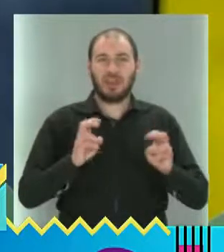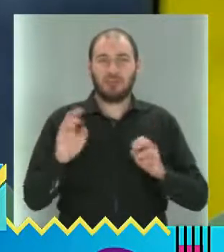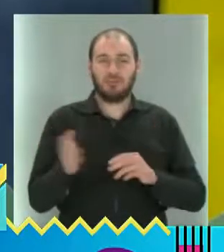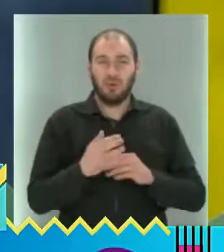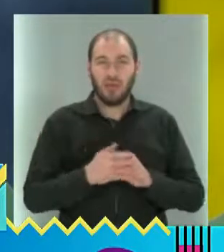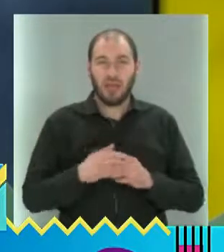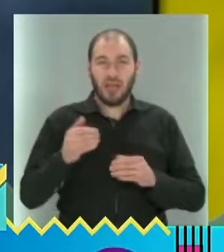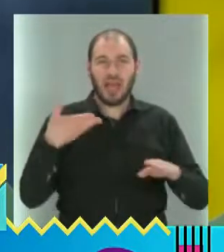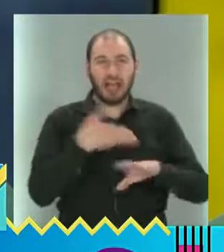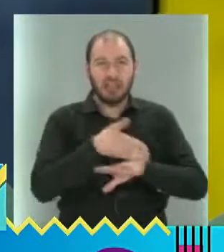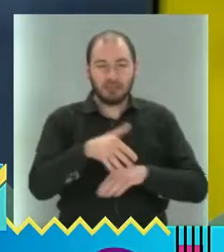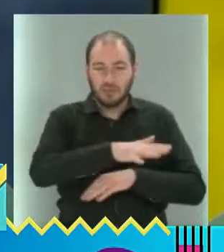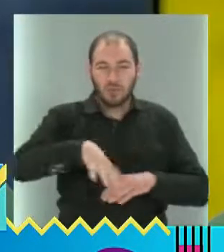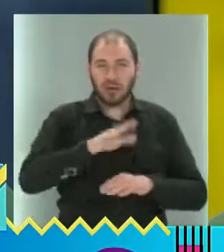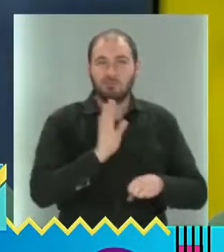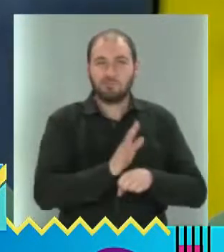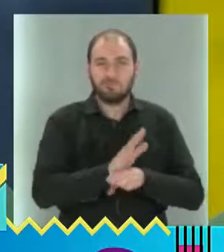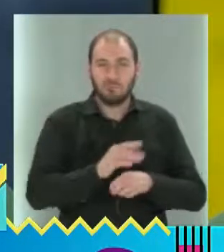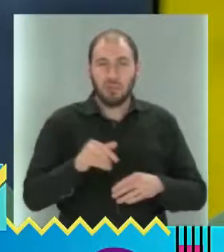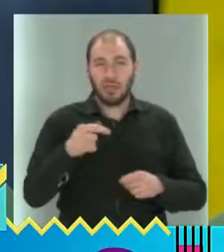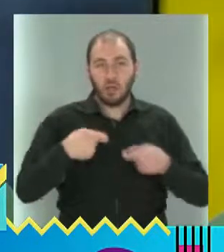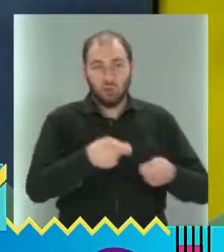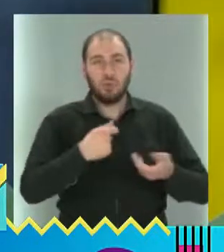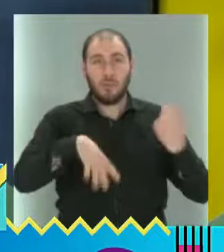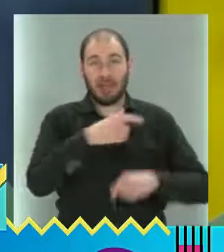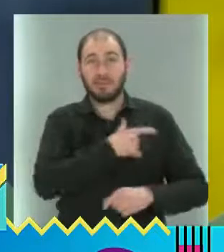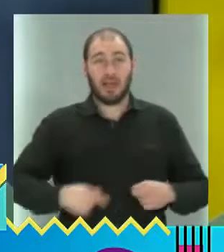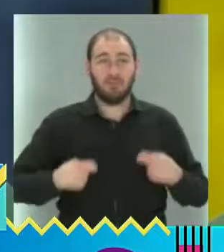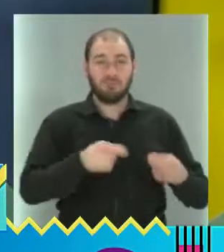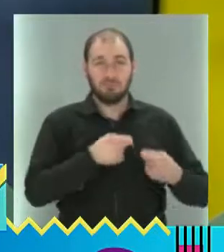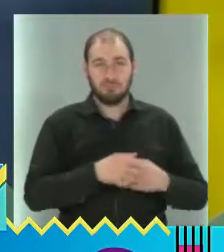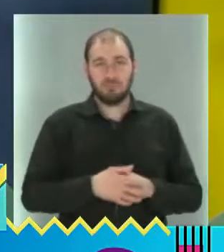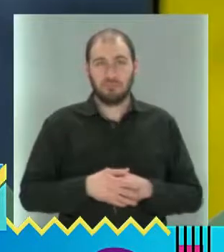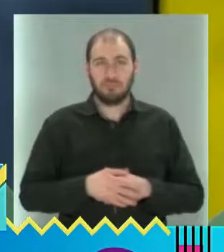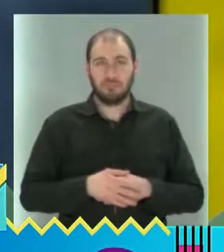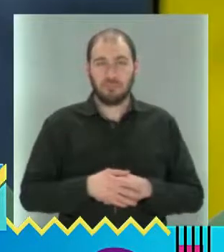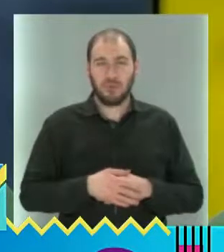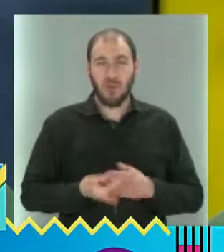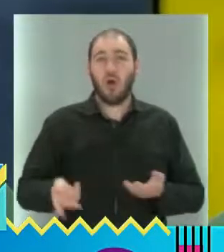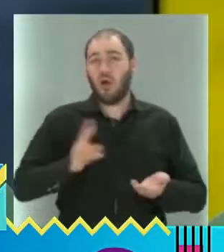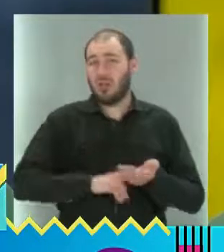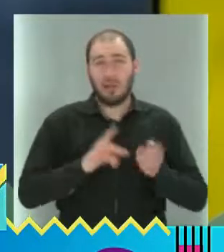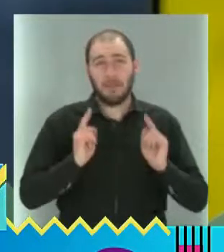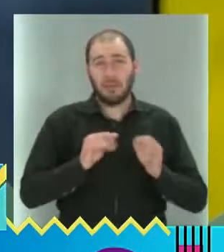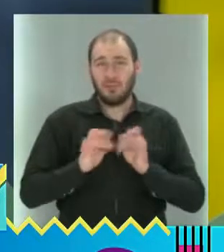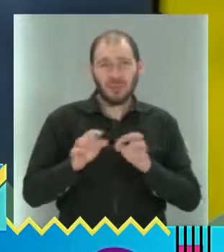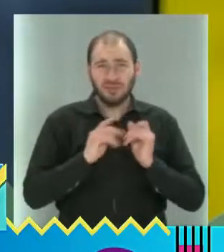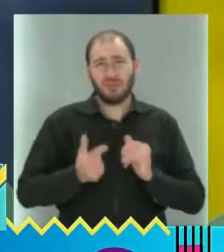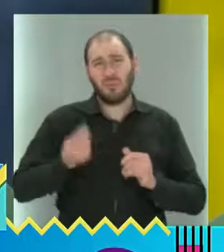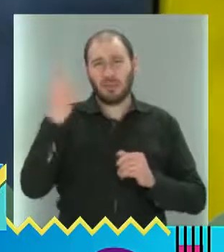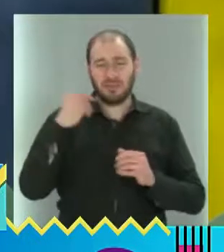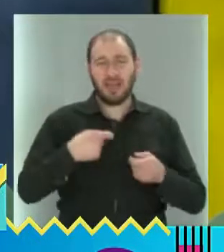todo lo que sea intervenir en este mercado implica una carga mayor de subsidios por parte del Estado. Una realidad. O sea, volvemos a las mismas discusiones que hemos tenido muchas veces.